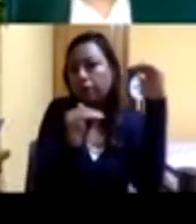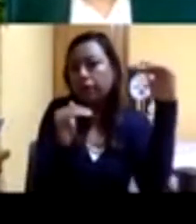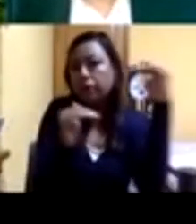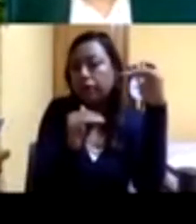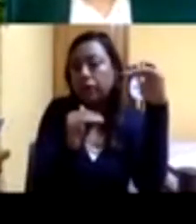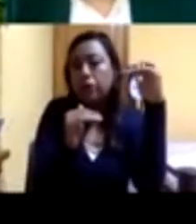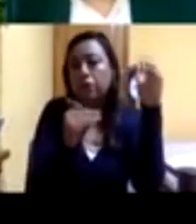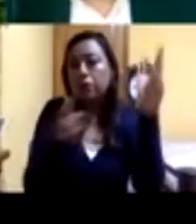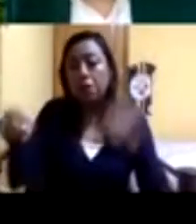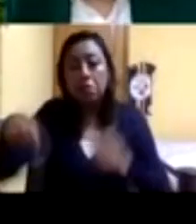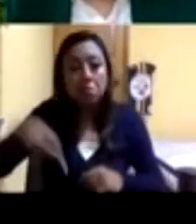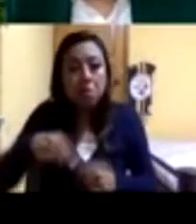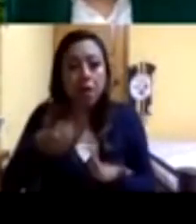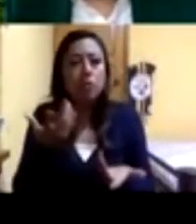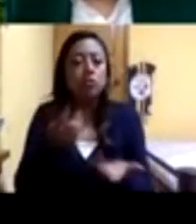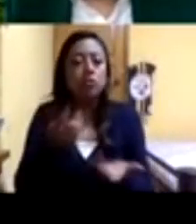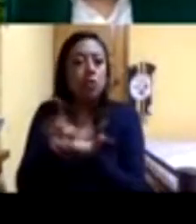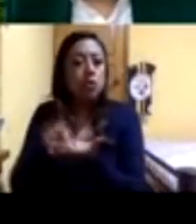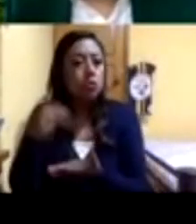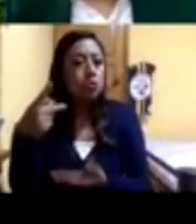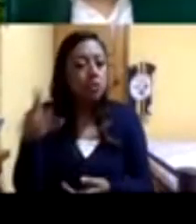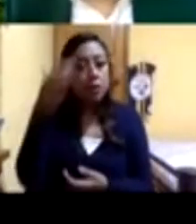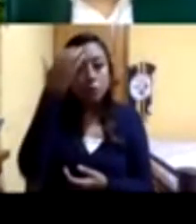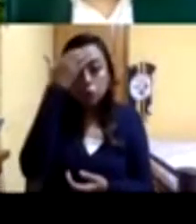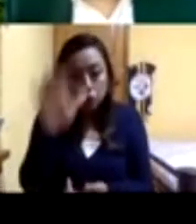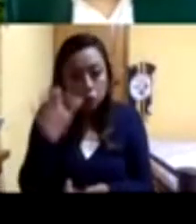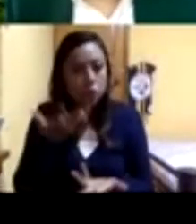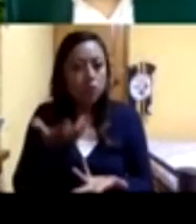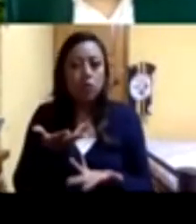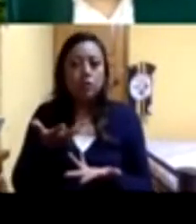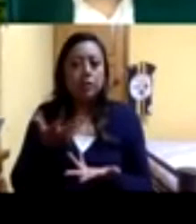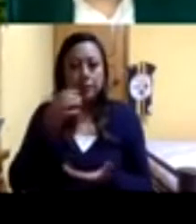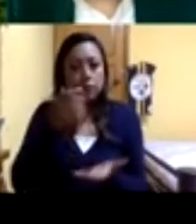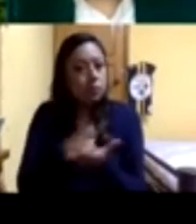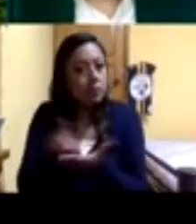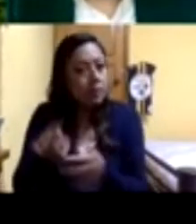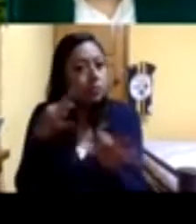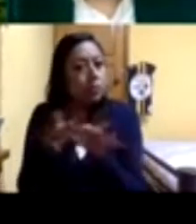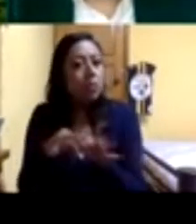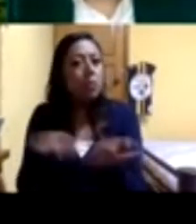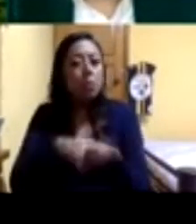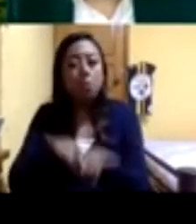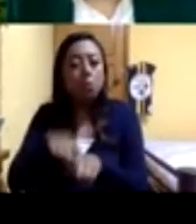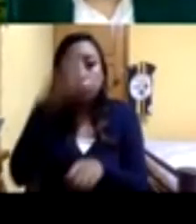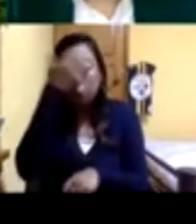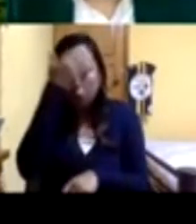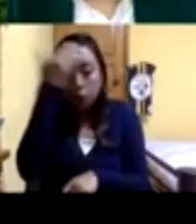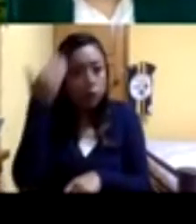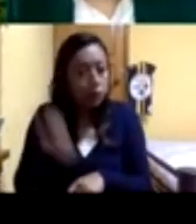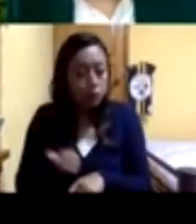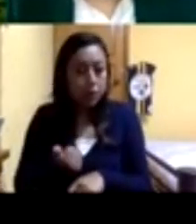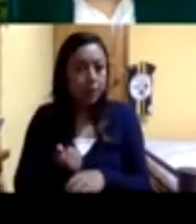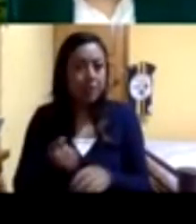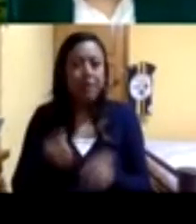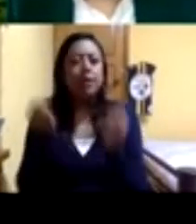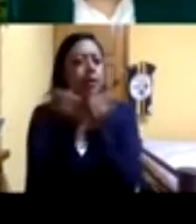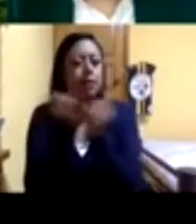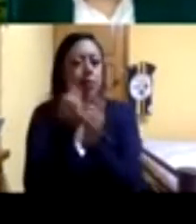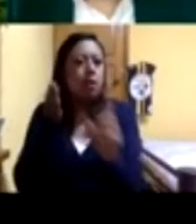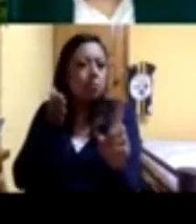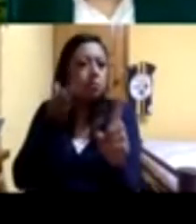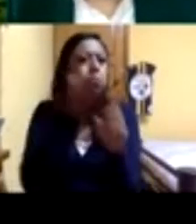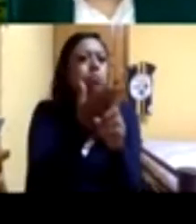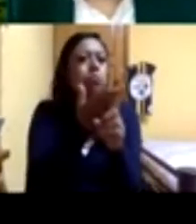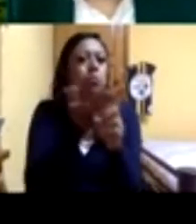sus derechos, cómo los deben de aplicar. Y siempre el objetivo fundamental debe de ser orientar